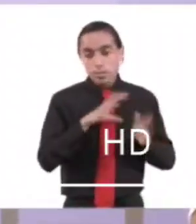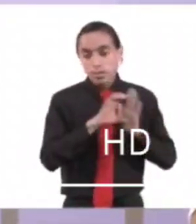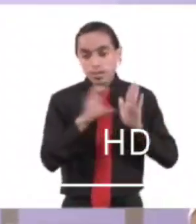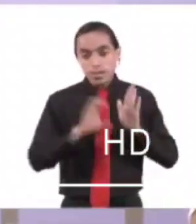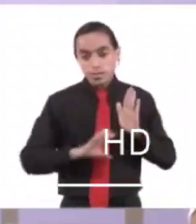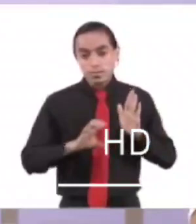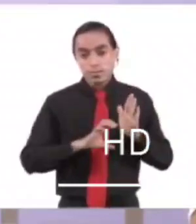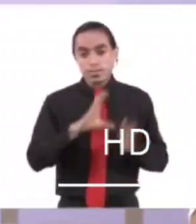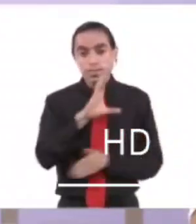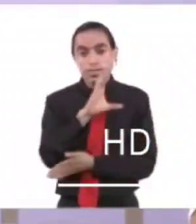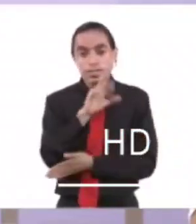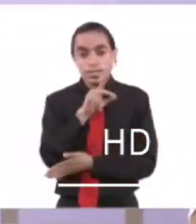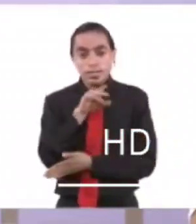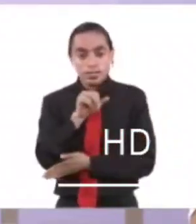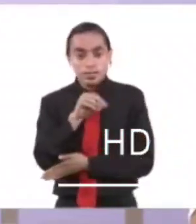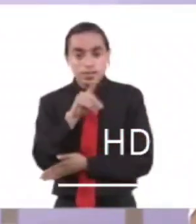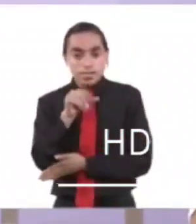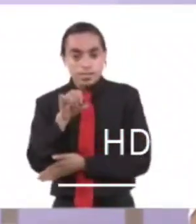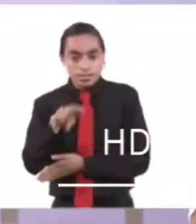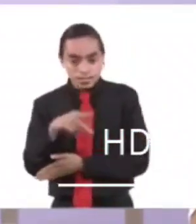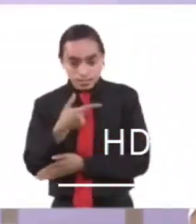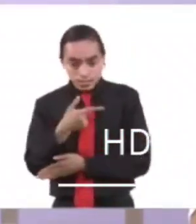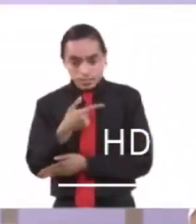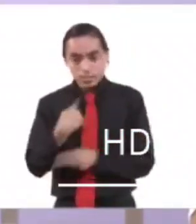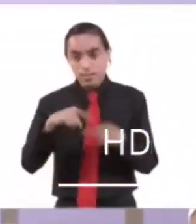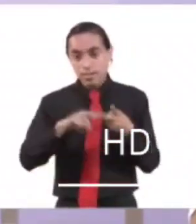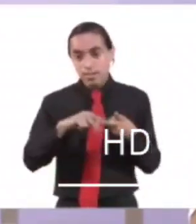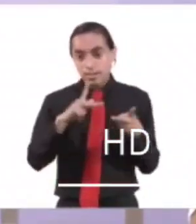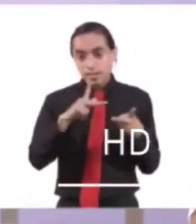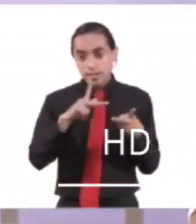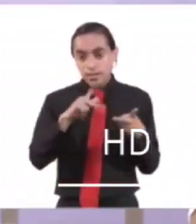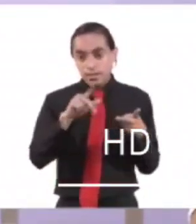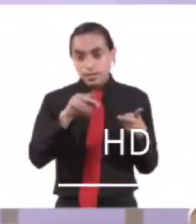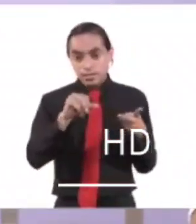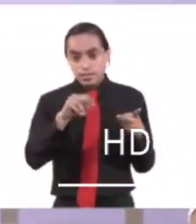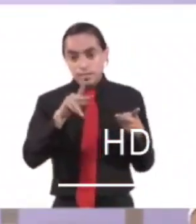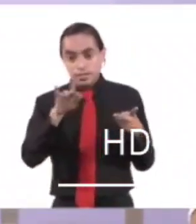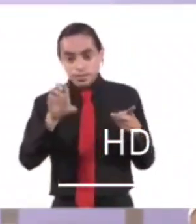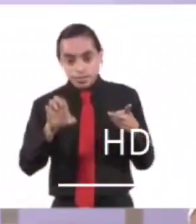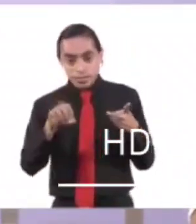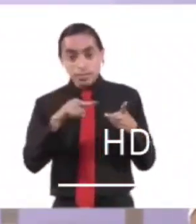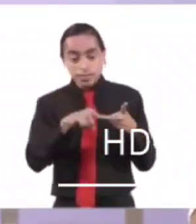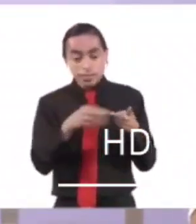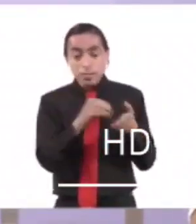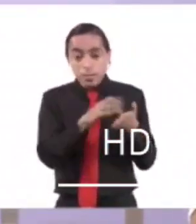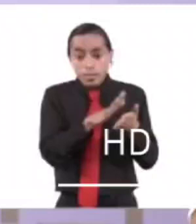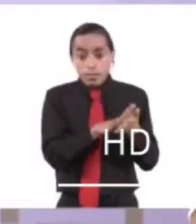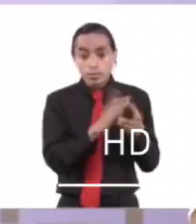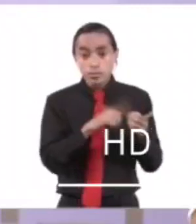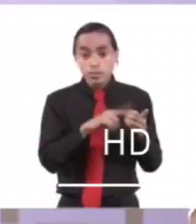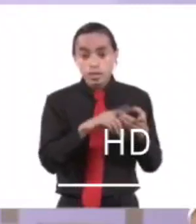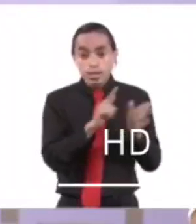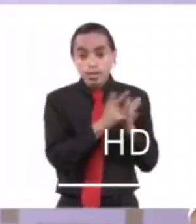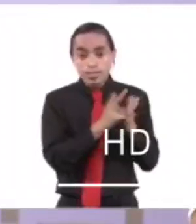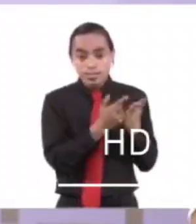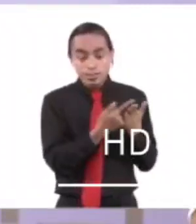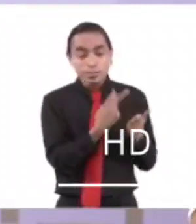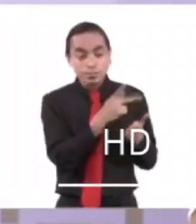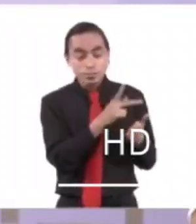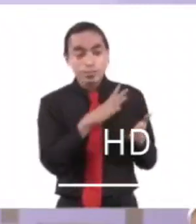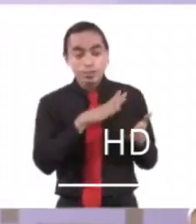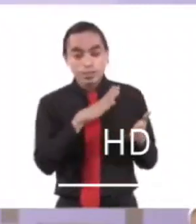Dancing Club, el Palacio del Baile, publicadas en su maravilloso libro Escenas de Pudor y